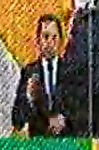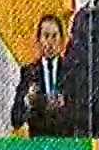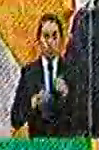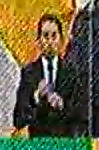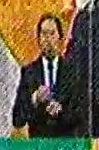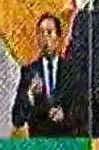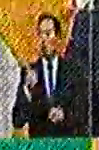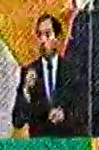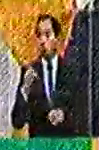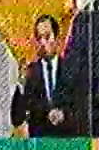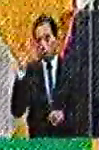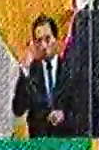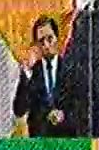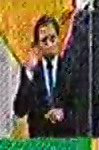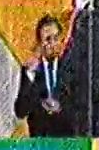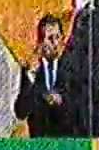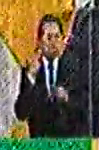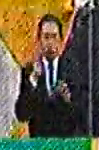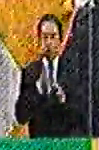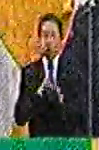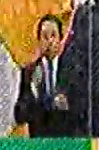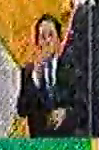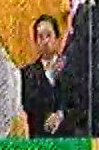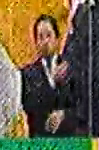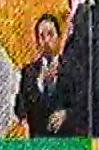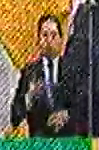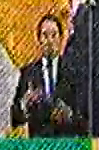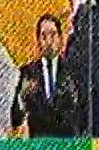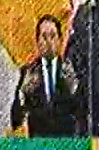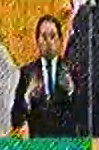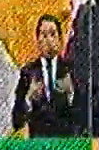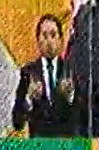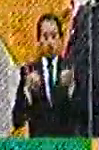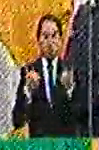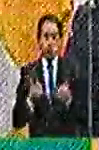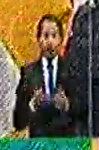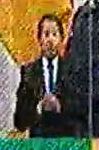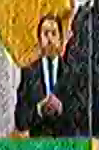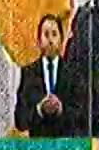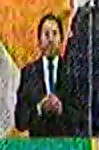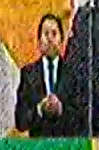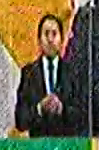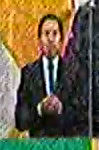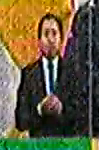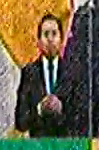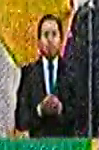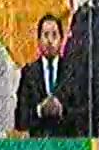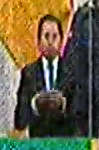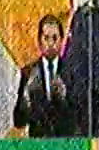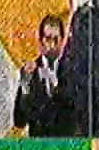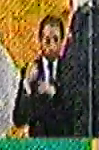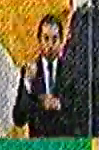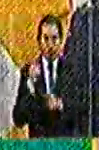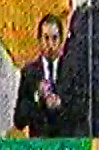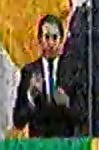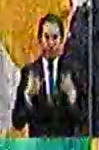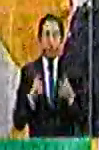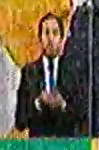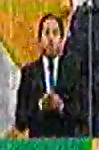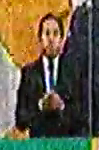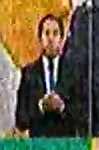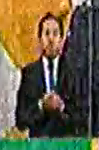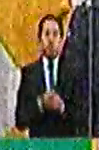otra persona desempeñó la presidencia en Bolivia, y el día de hoy le toca ese privilegio